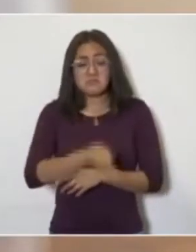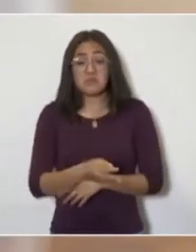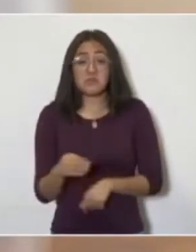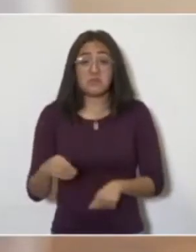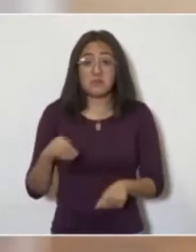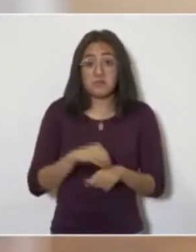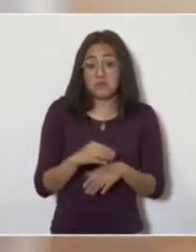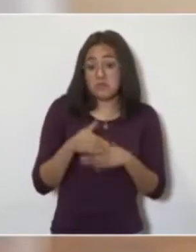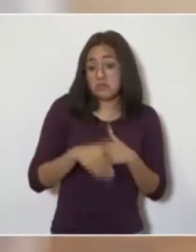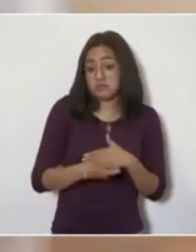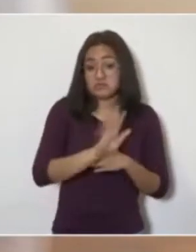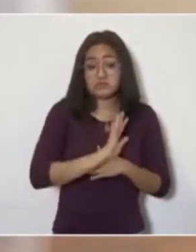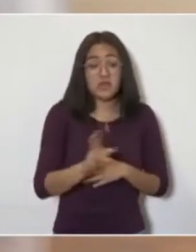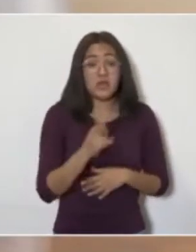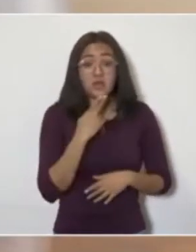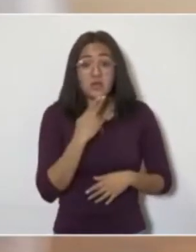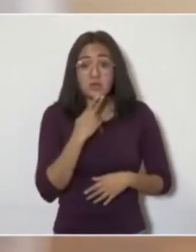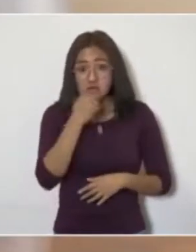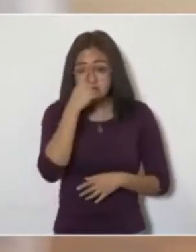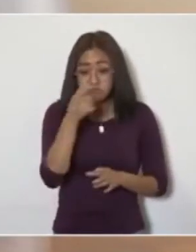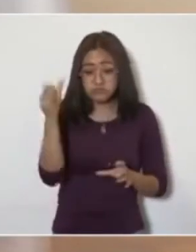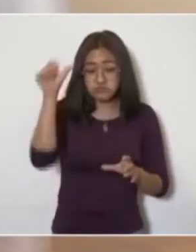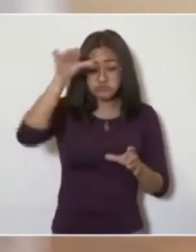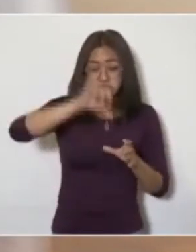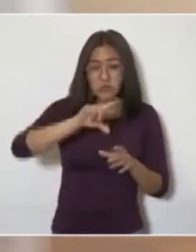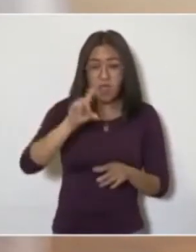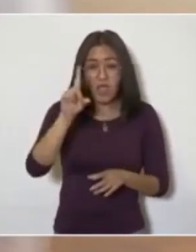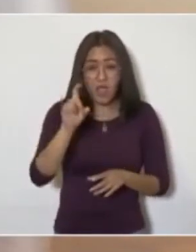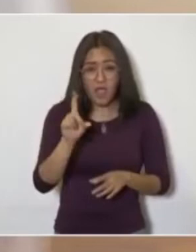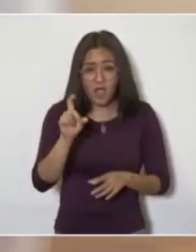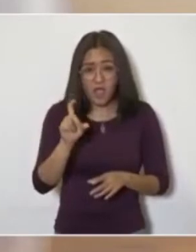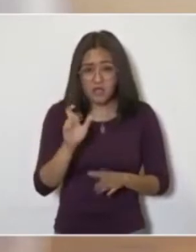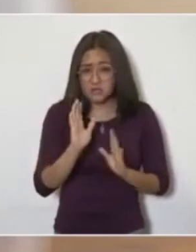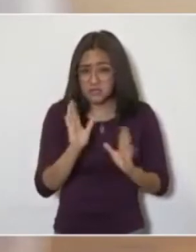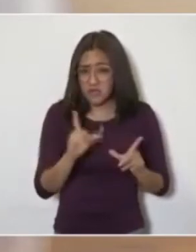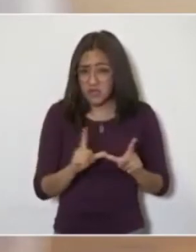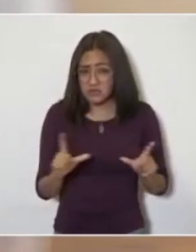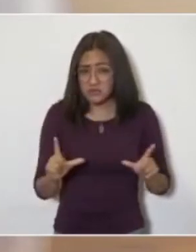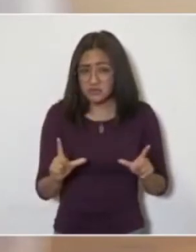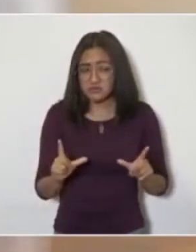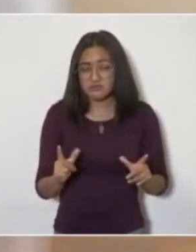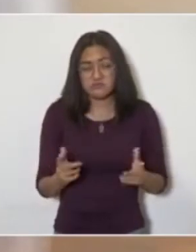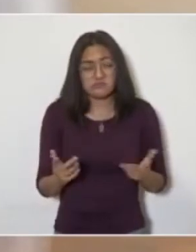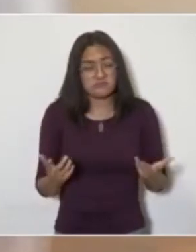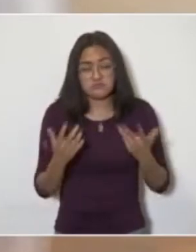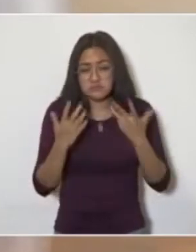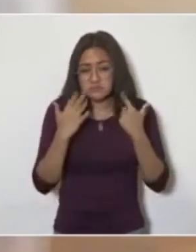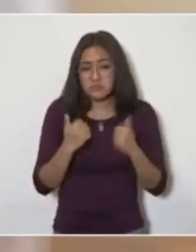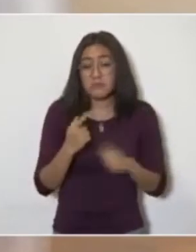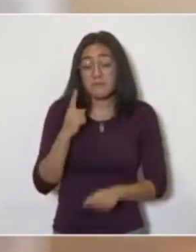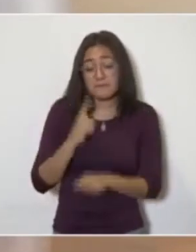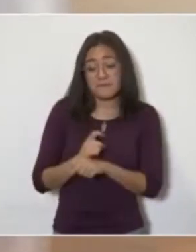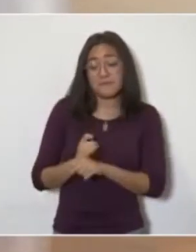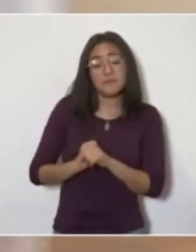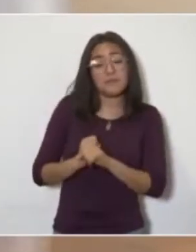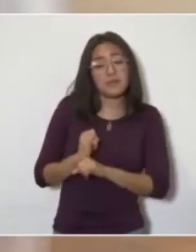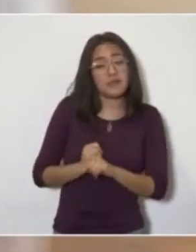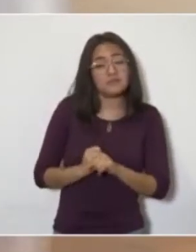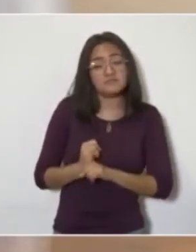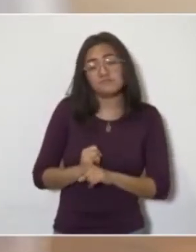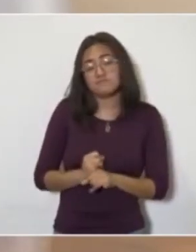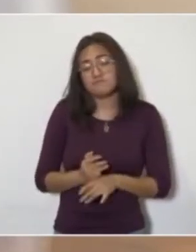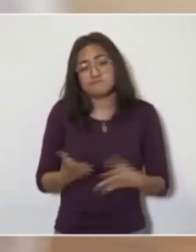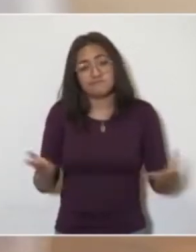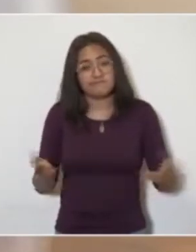poner en marcha la utilización de ese lugar y serán investigaciones administrativas